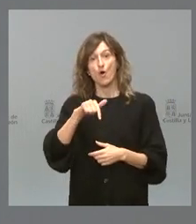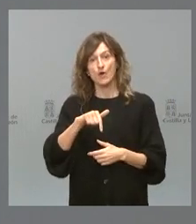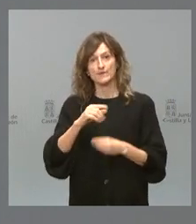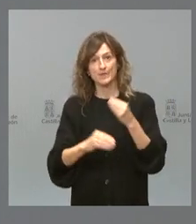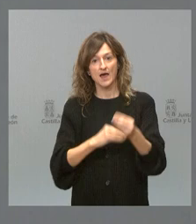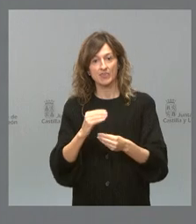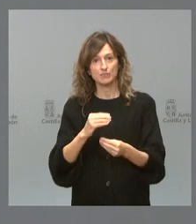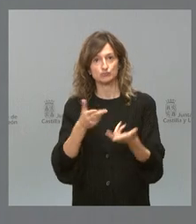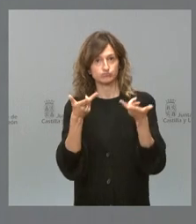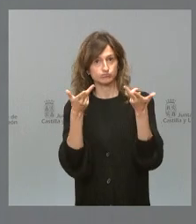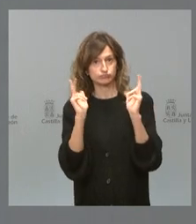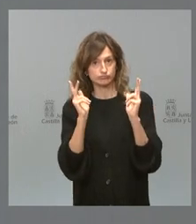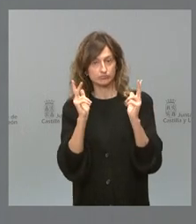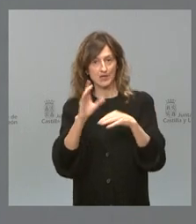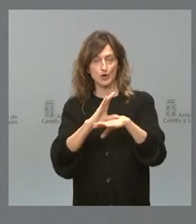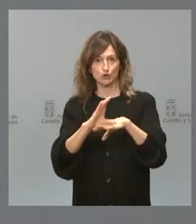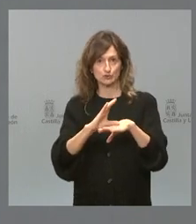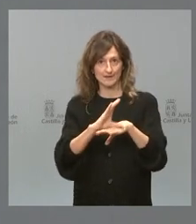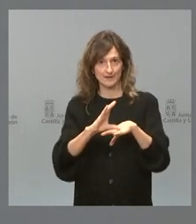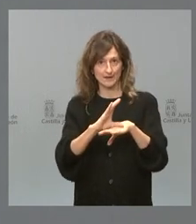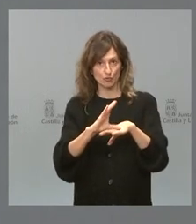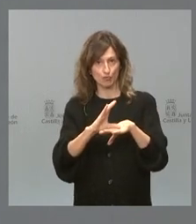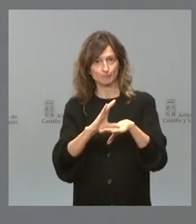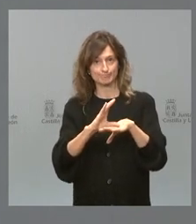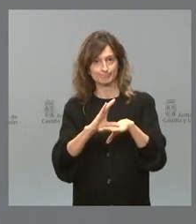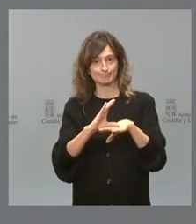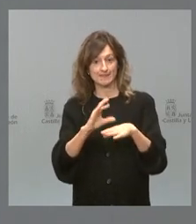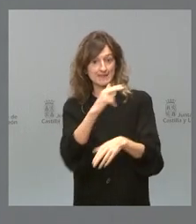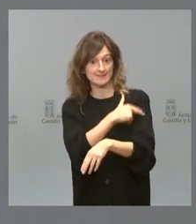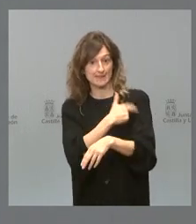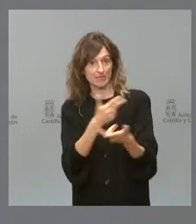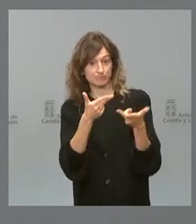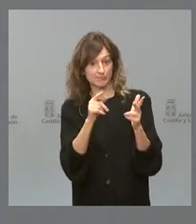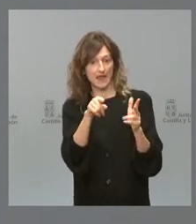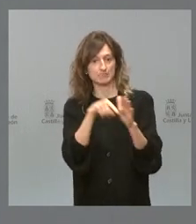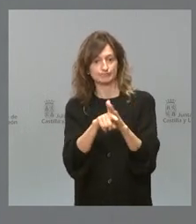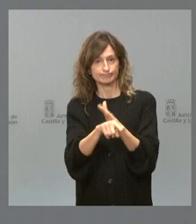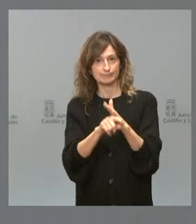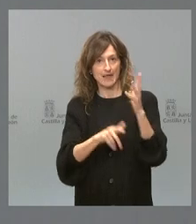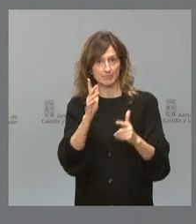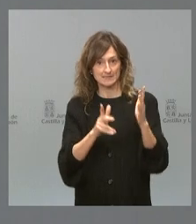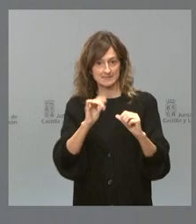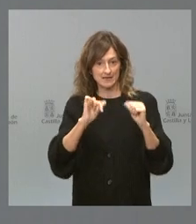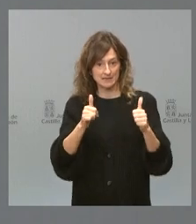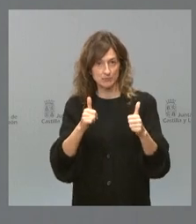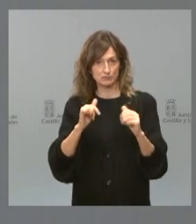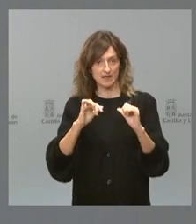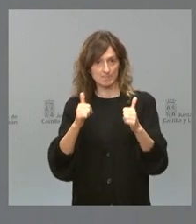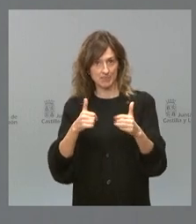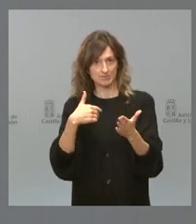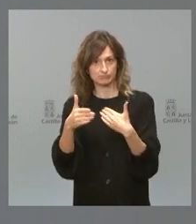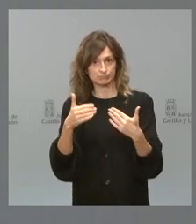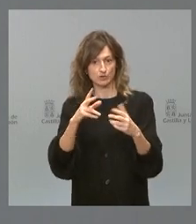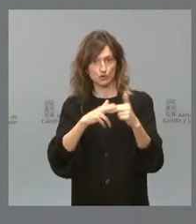la autorización al consejero de sanidad para que inicie los trámites administrativos para llevar a cabo la construcción